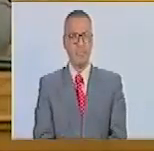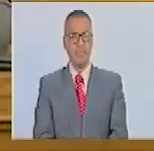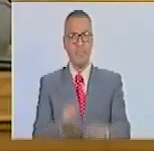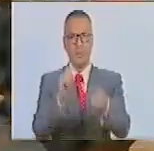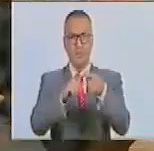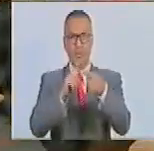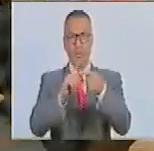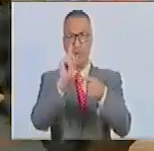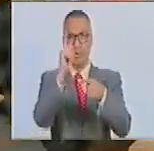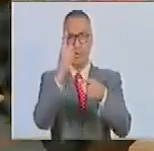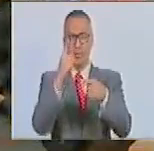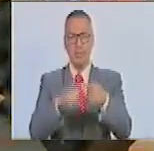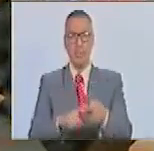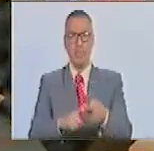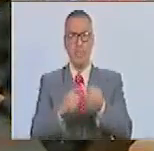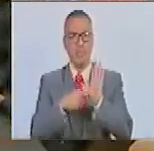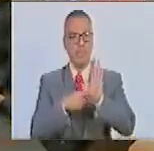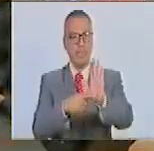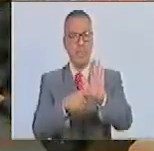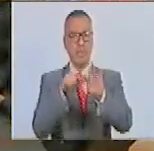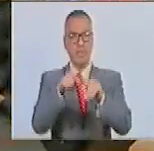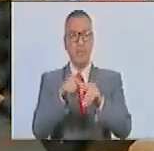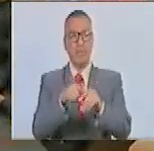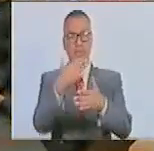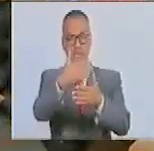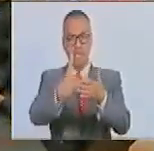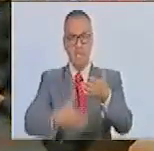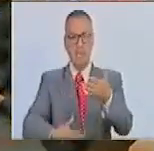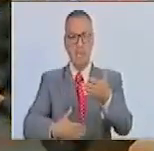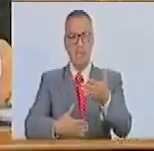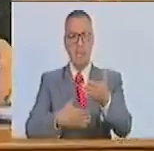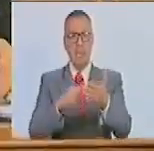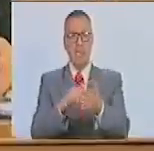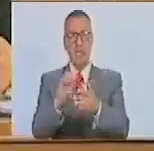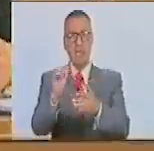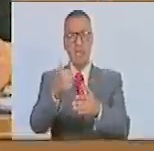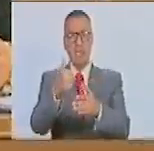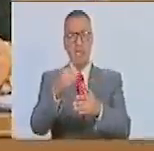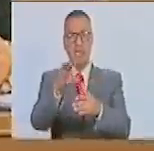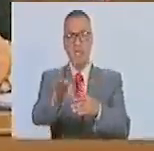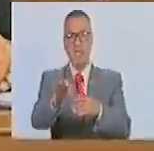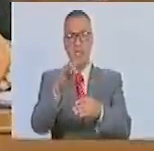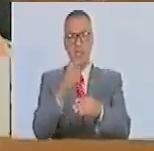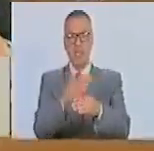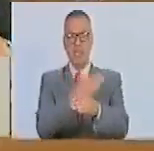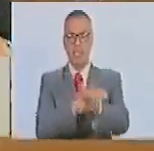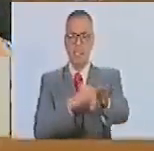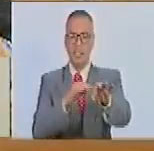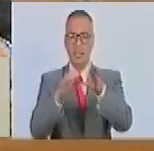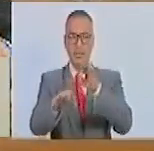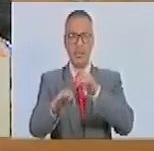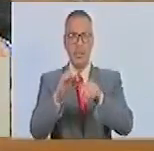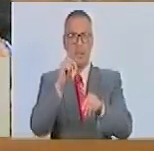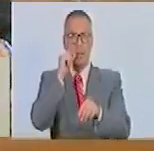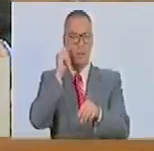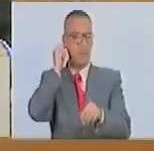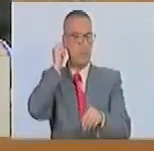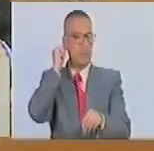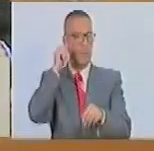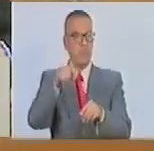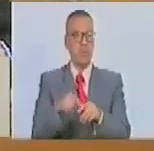Punto número uno, presentación de la lista de las 10 preseleccionadas y